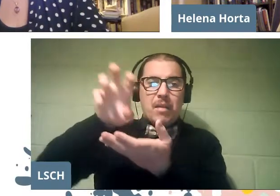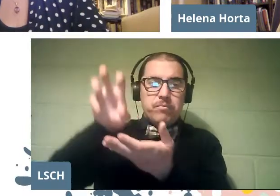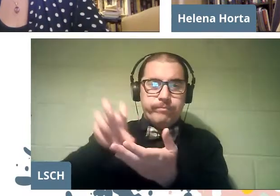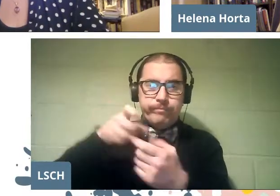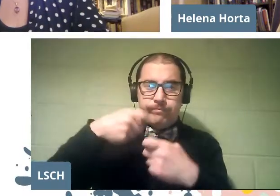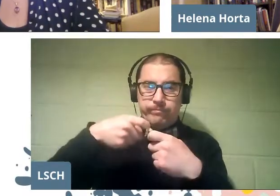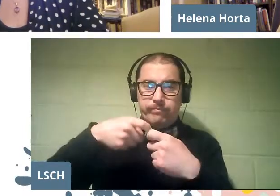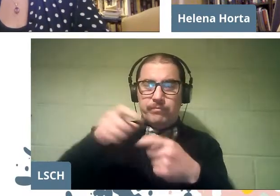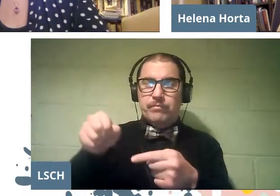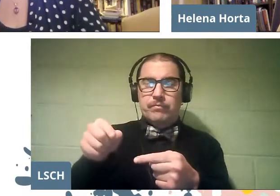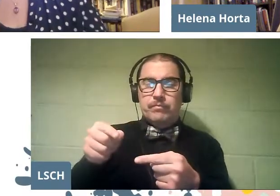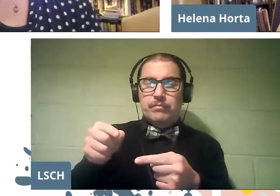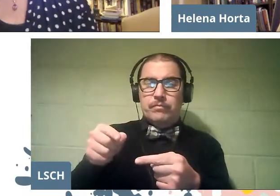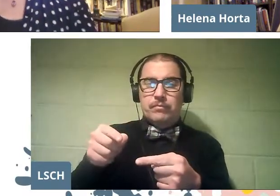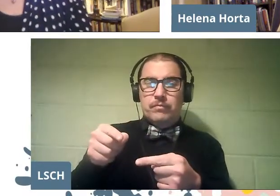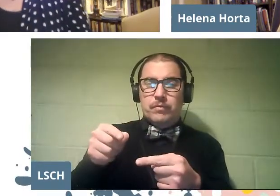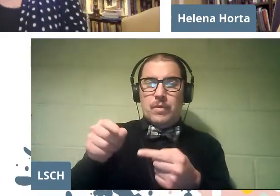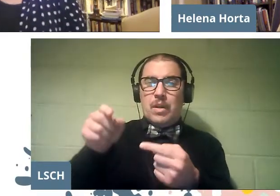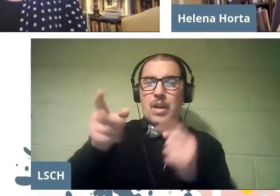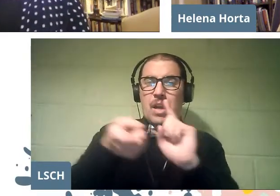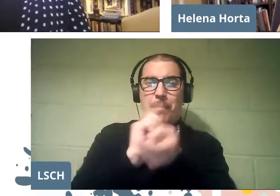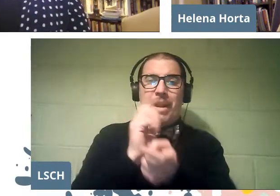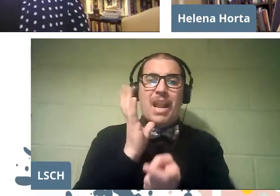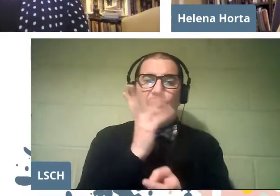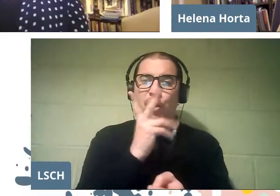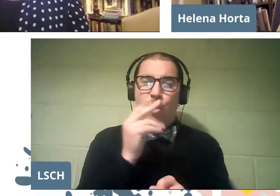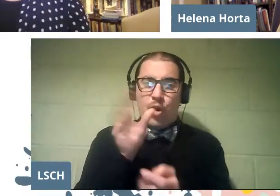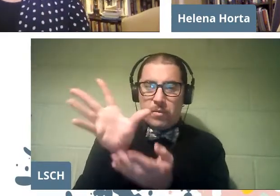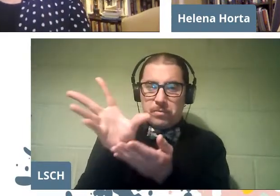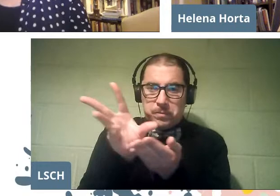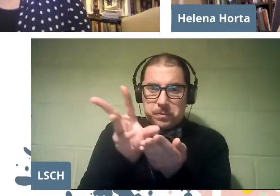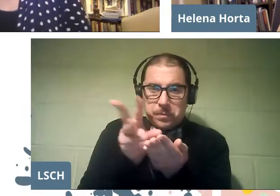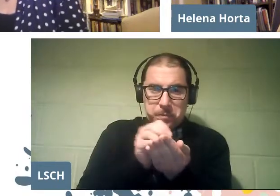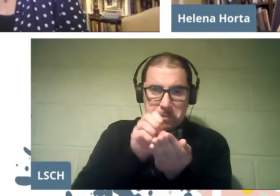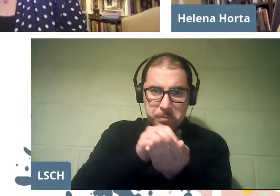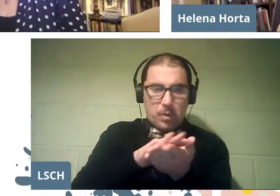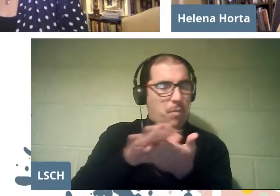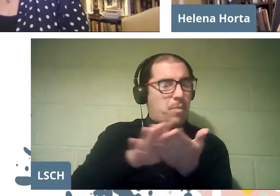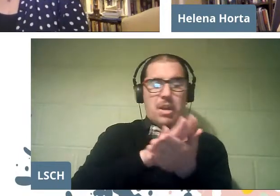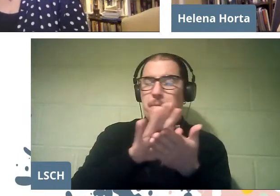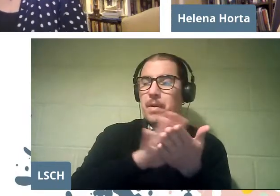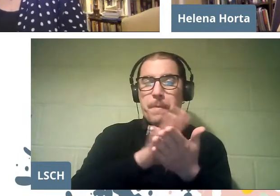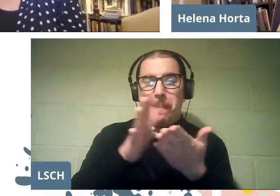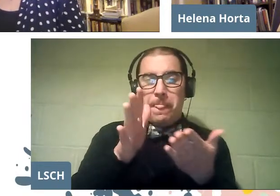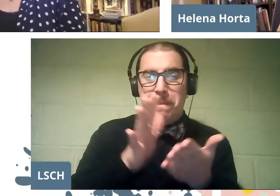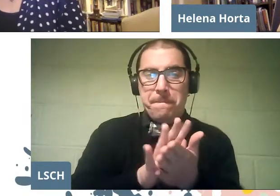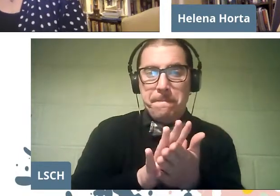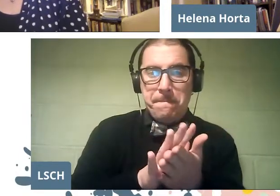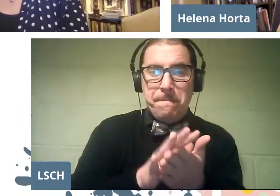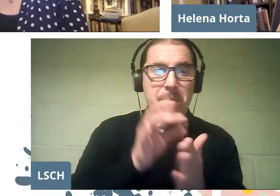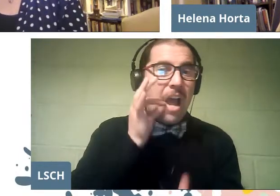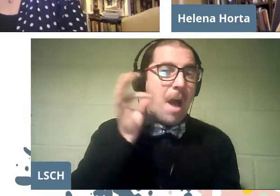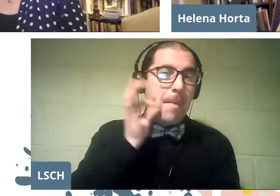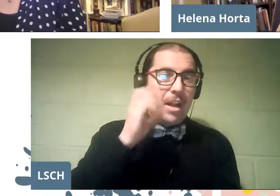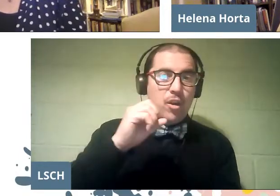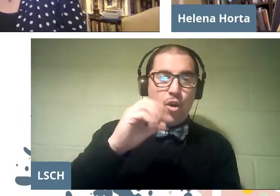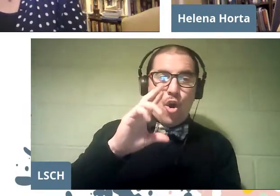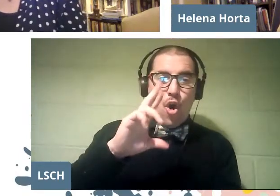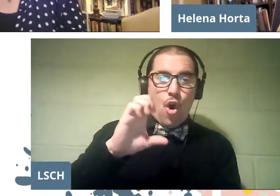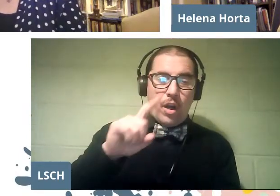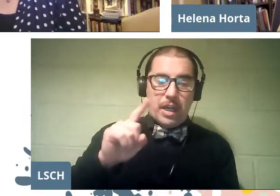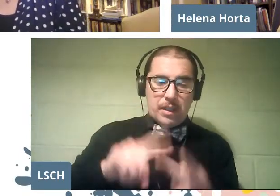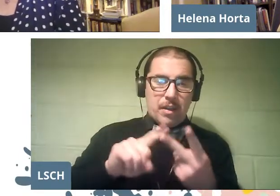con los que se podía teñir, conseguir colores tan diversos como el amarillo ocre, el